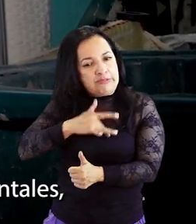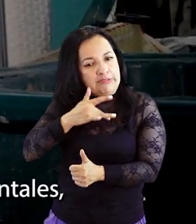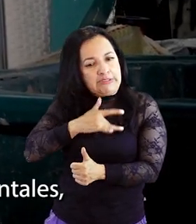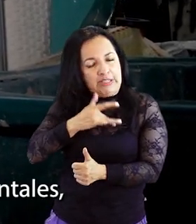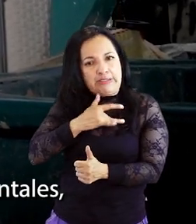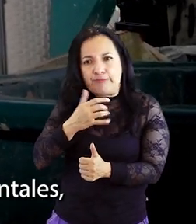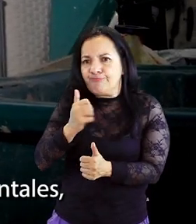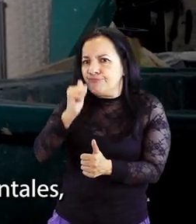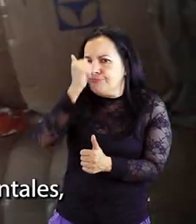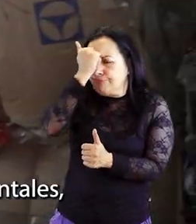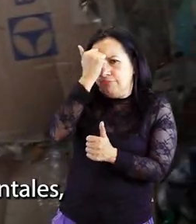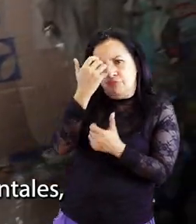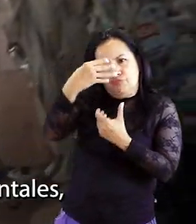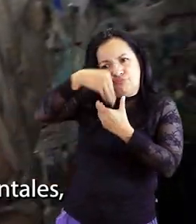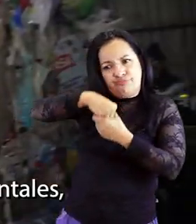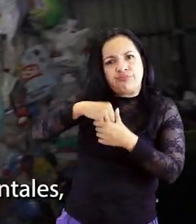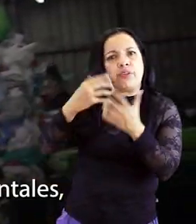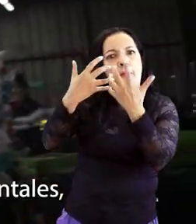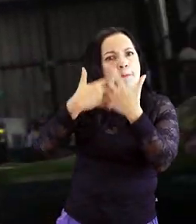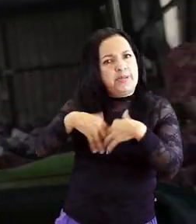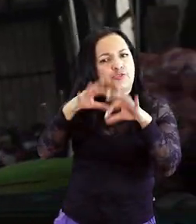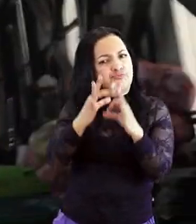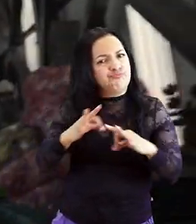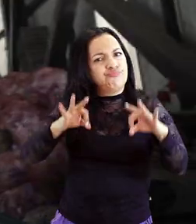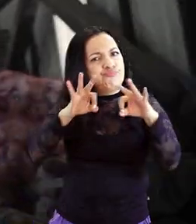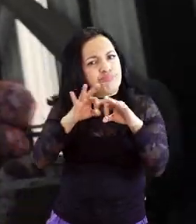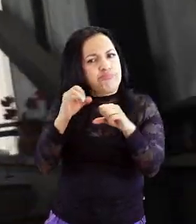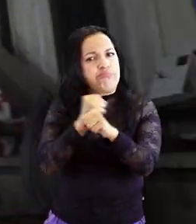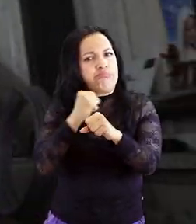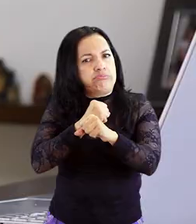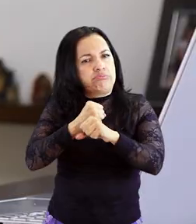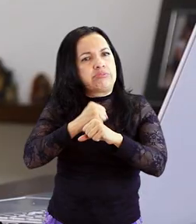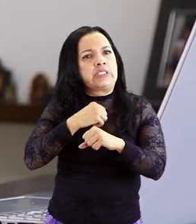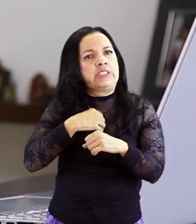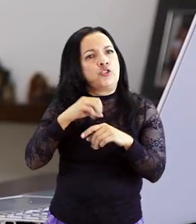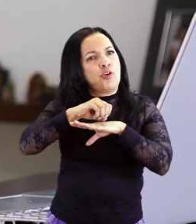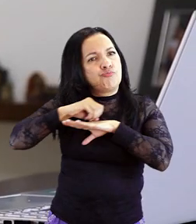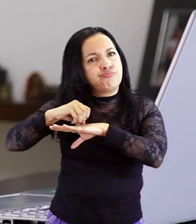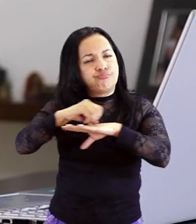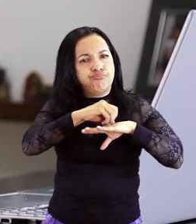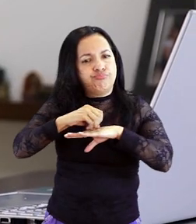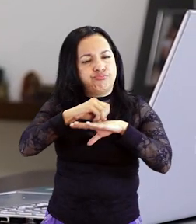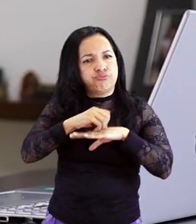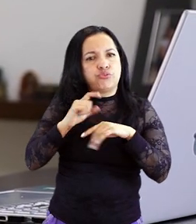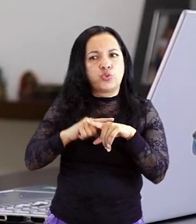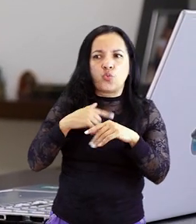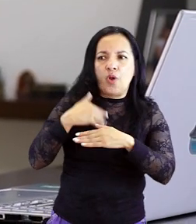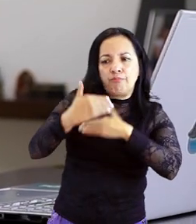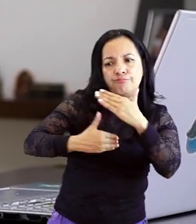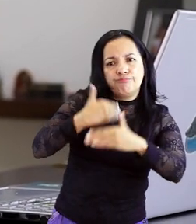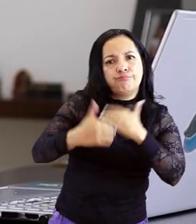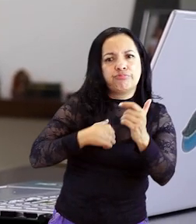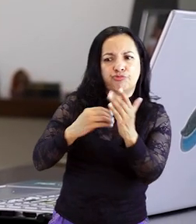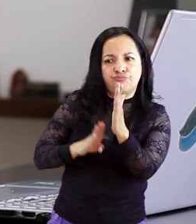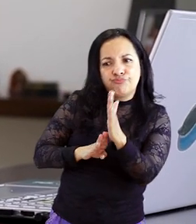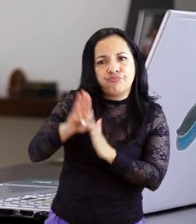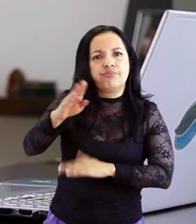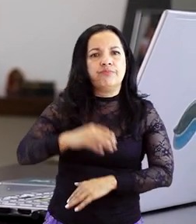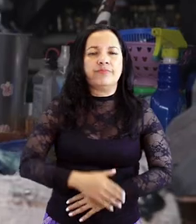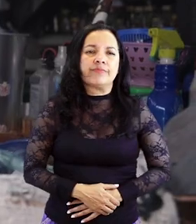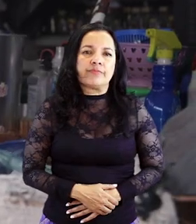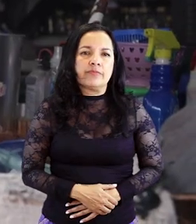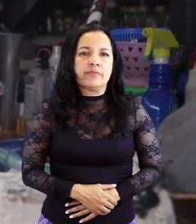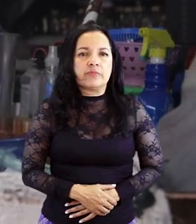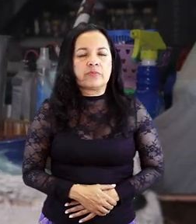ellos sientan que son fundamentales, que son importantes para nuestra organización y el desarrollo de todos nuestros